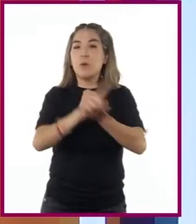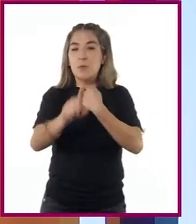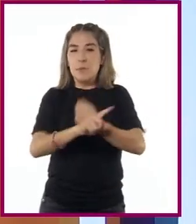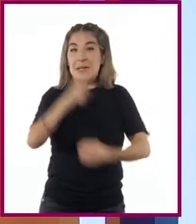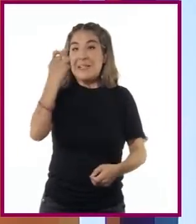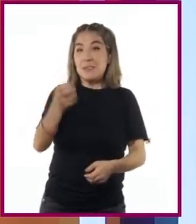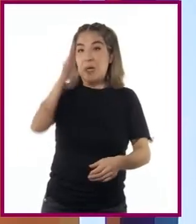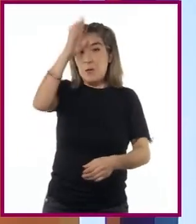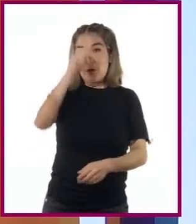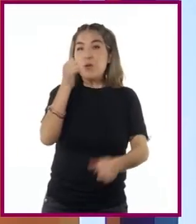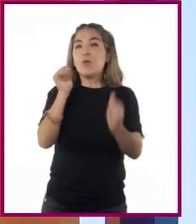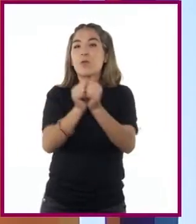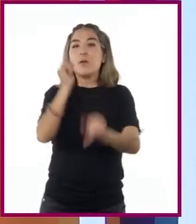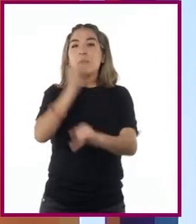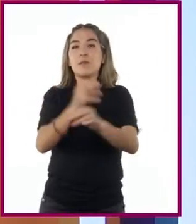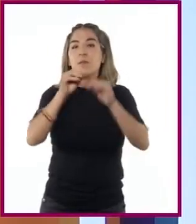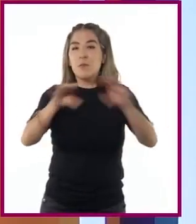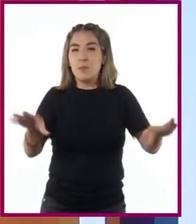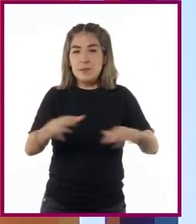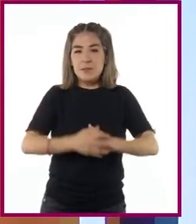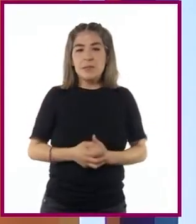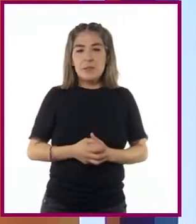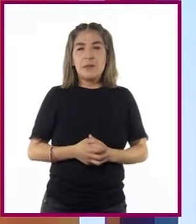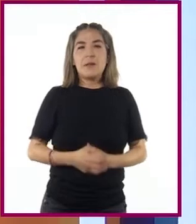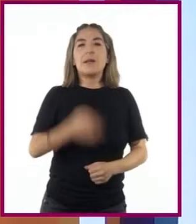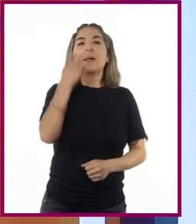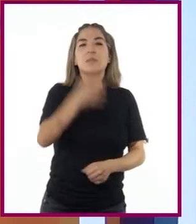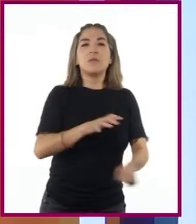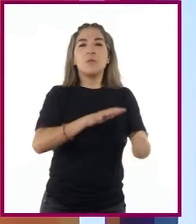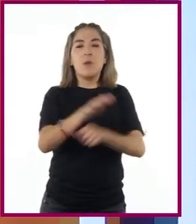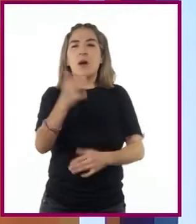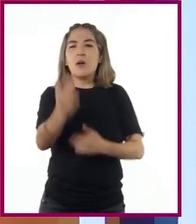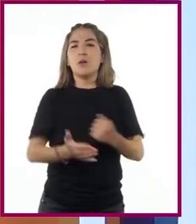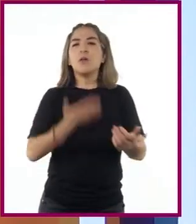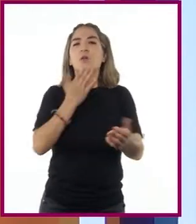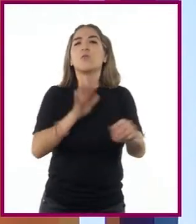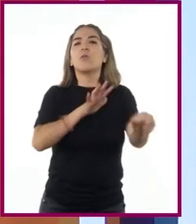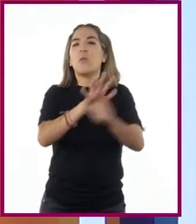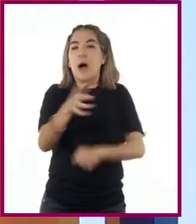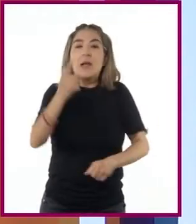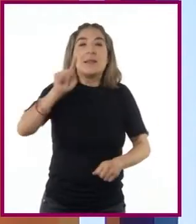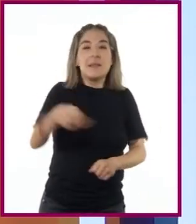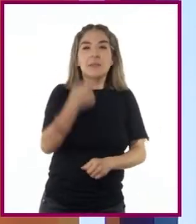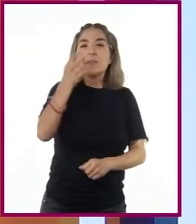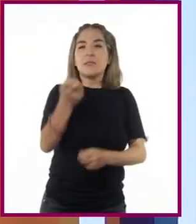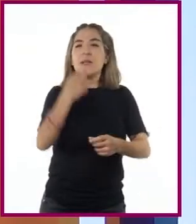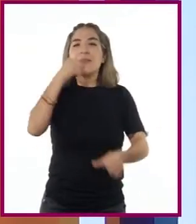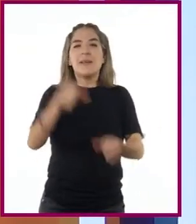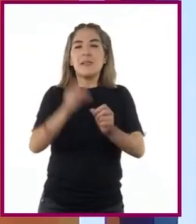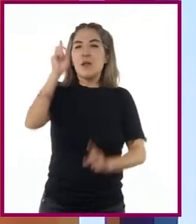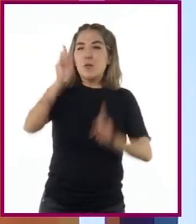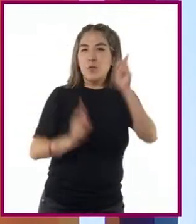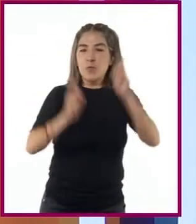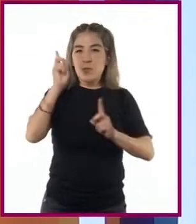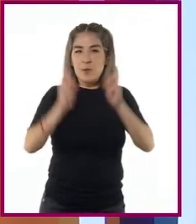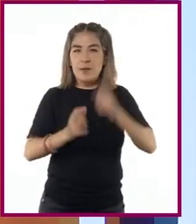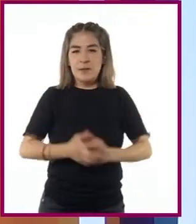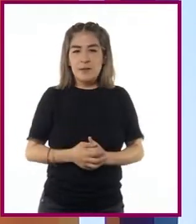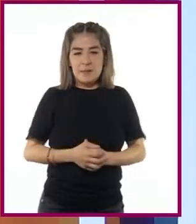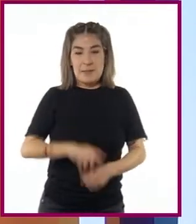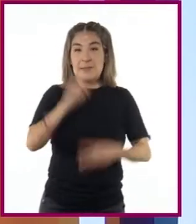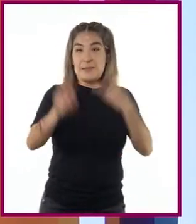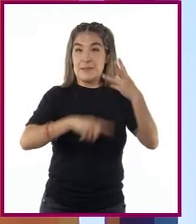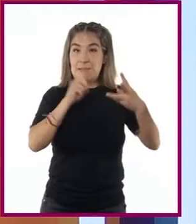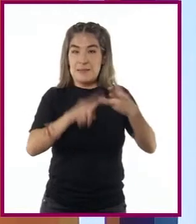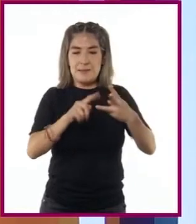los datos proporcionados. Identificar cuál o cuáles son las incógnitas del problema. Paso